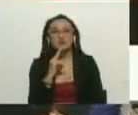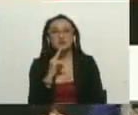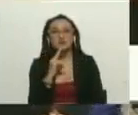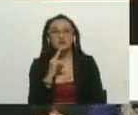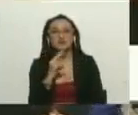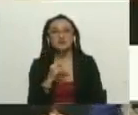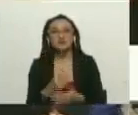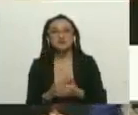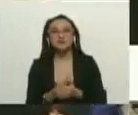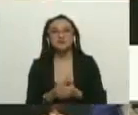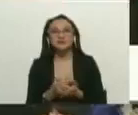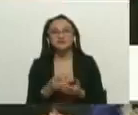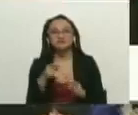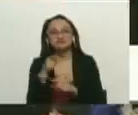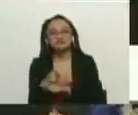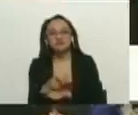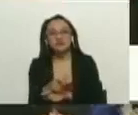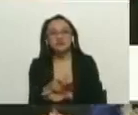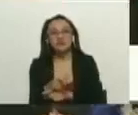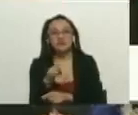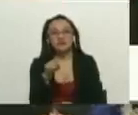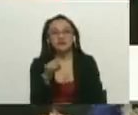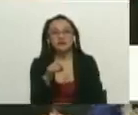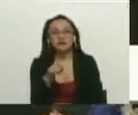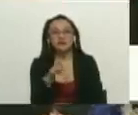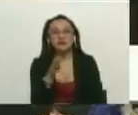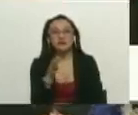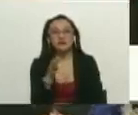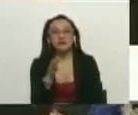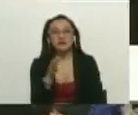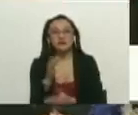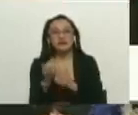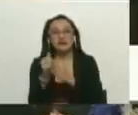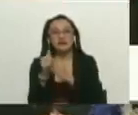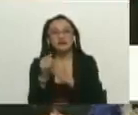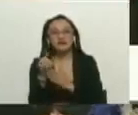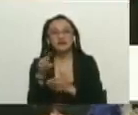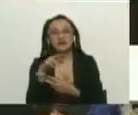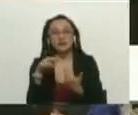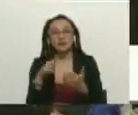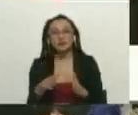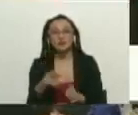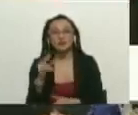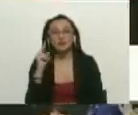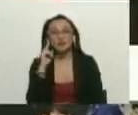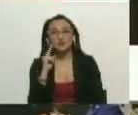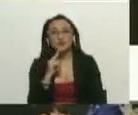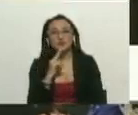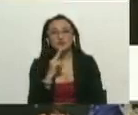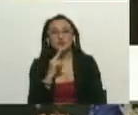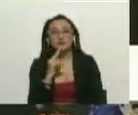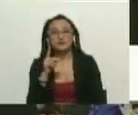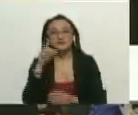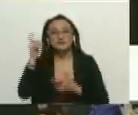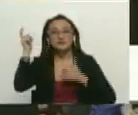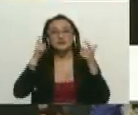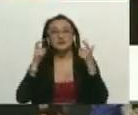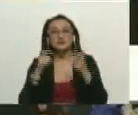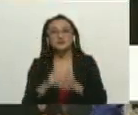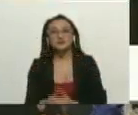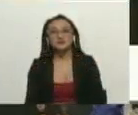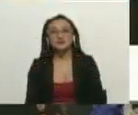siguiendo el legado del comandante eterno y líder invicto de la revolución bolivariana, Hugo Chávez